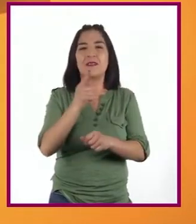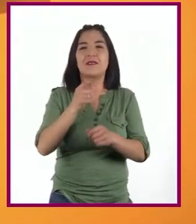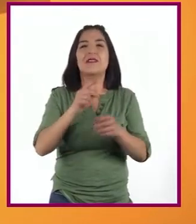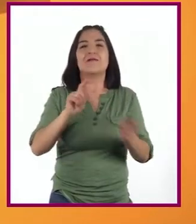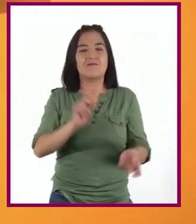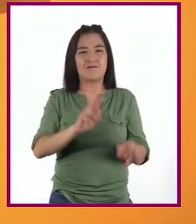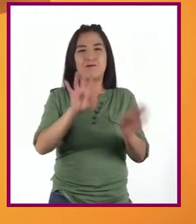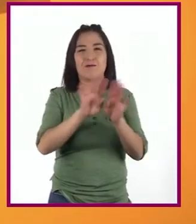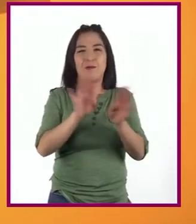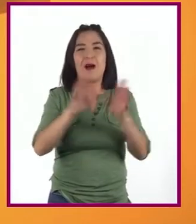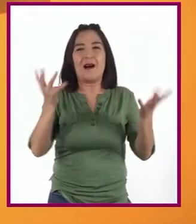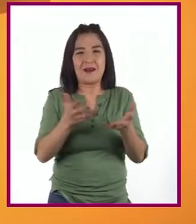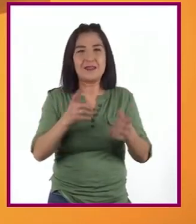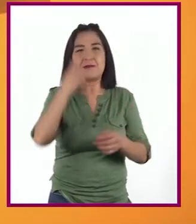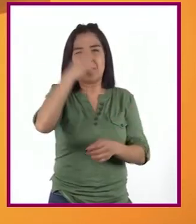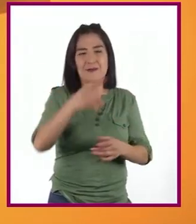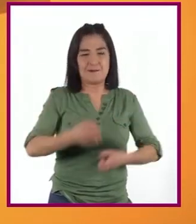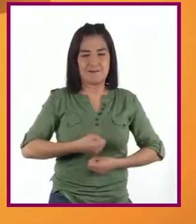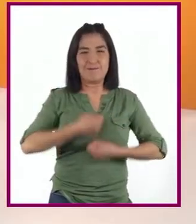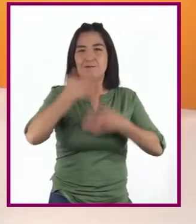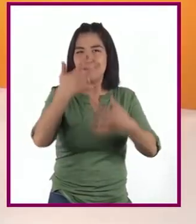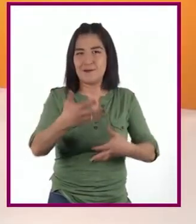un arma de expresión nacionalista.